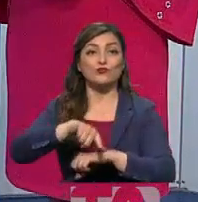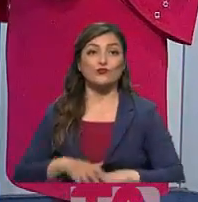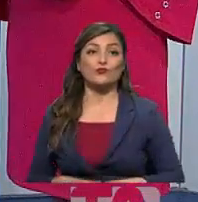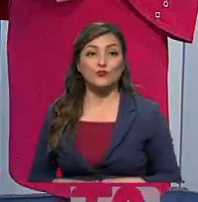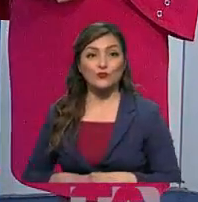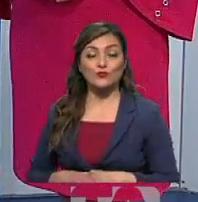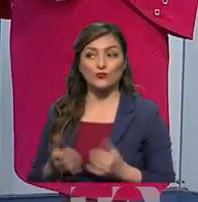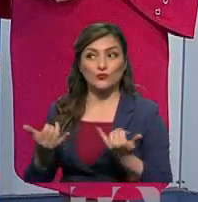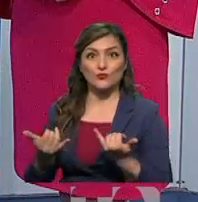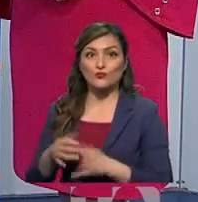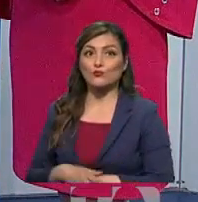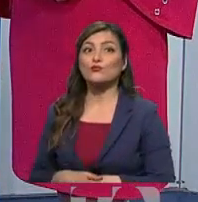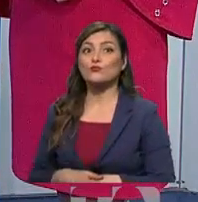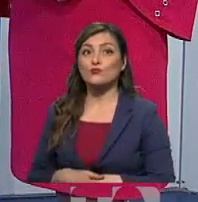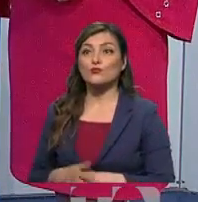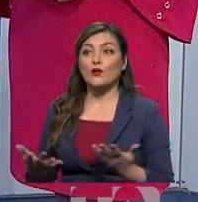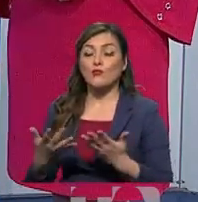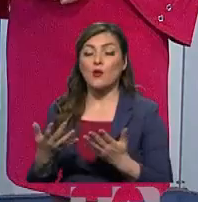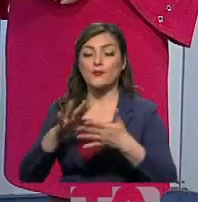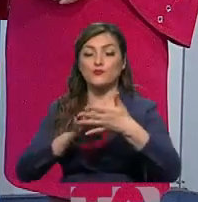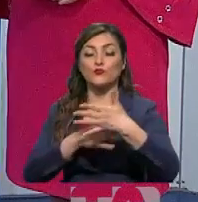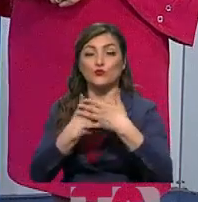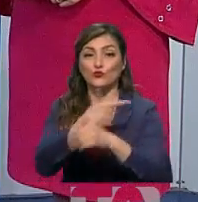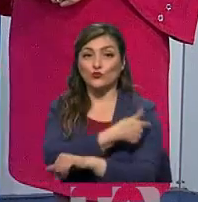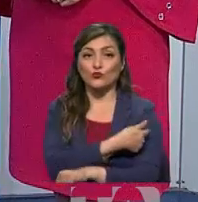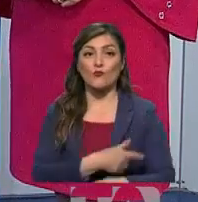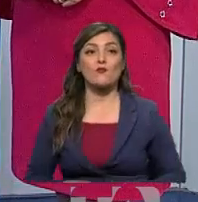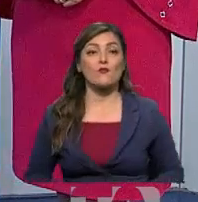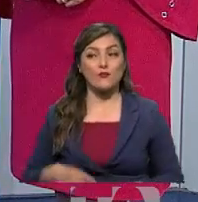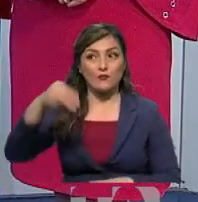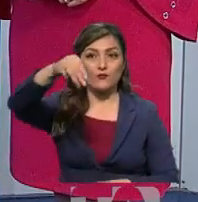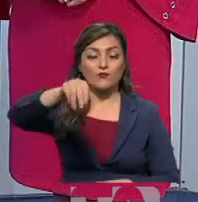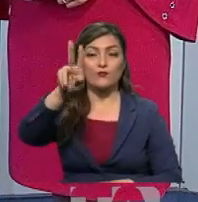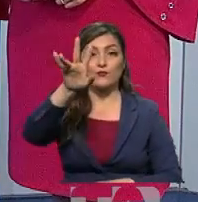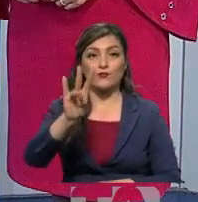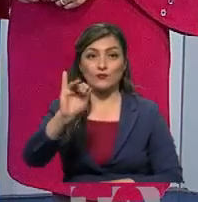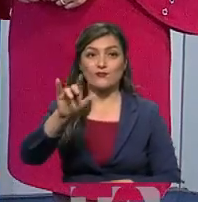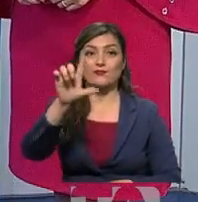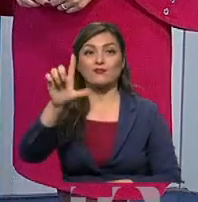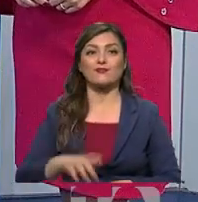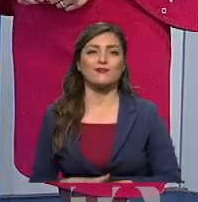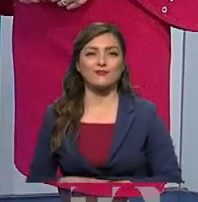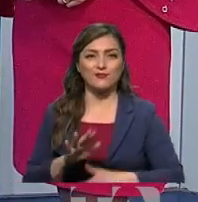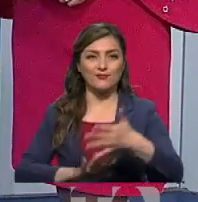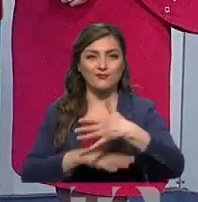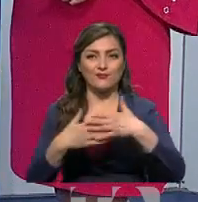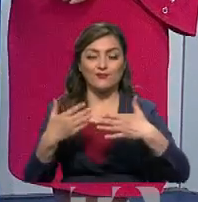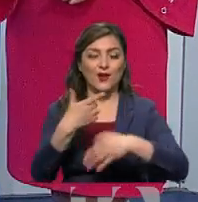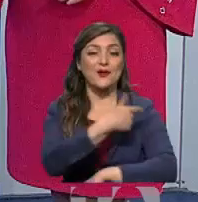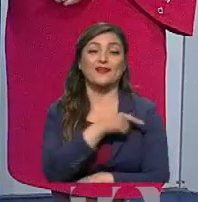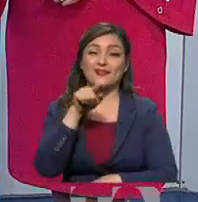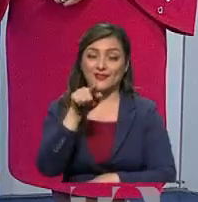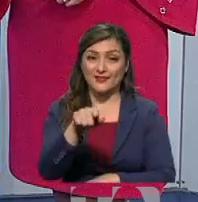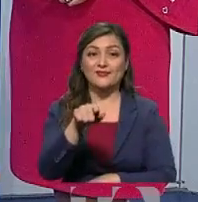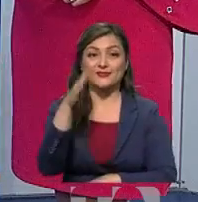8:11 a.m. y a esta hora vamos a revisar cuál es el cronograma para este martes 27 de julio, cronograma de vacunación que usted